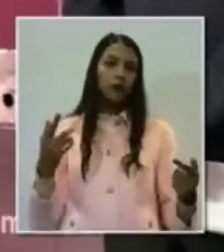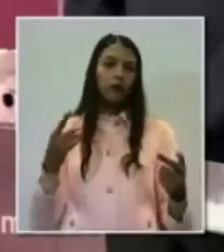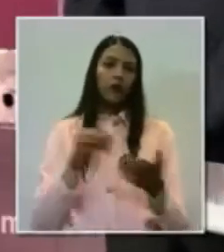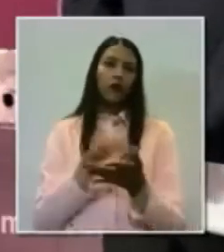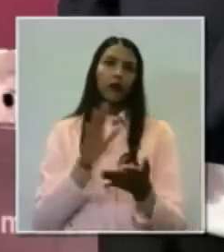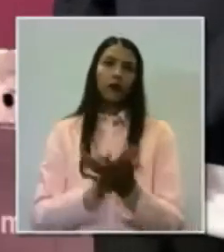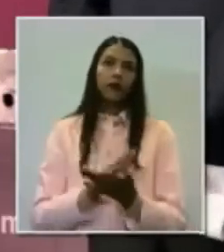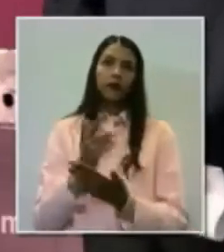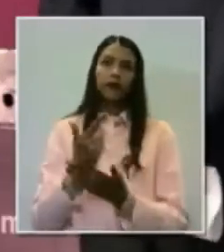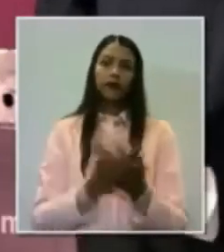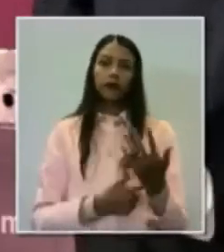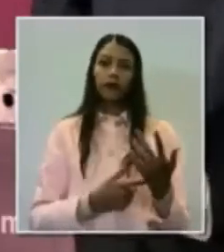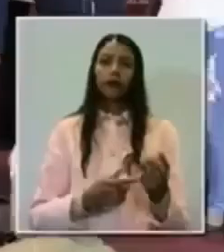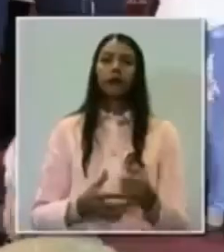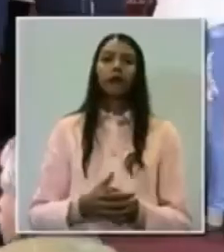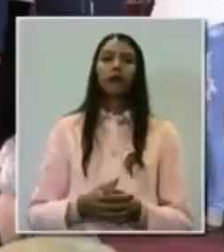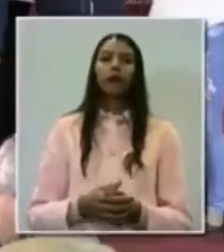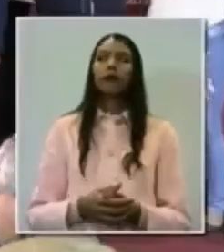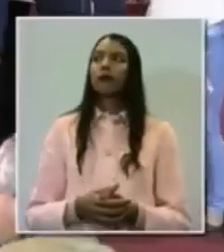registrado.